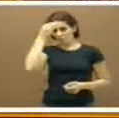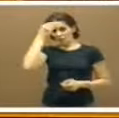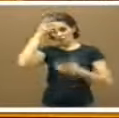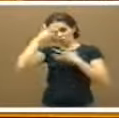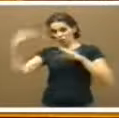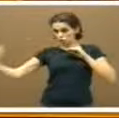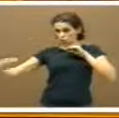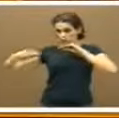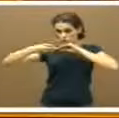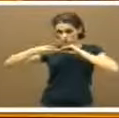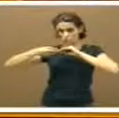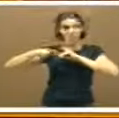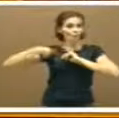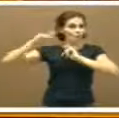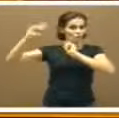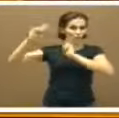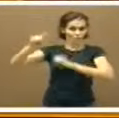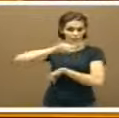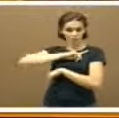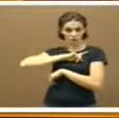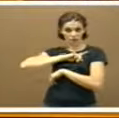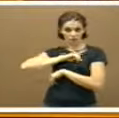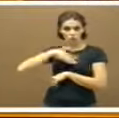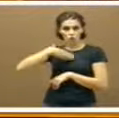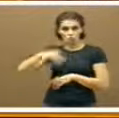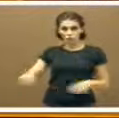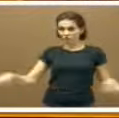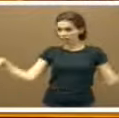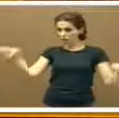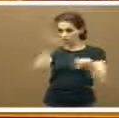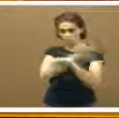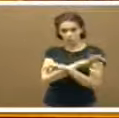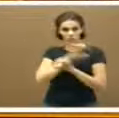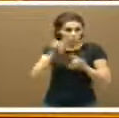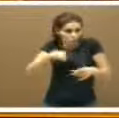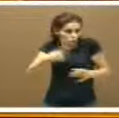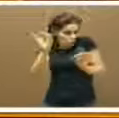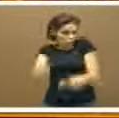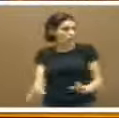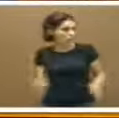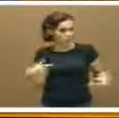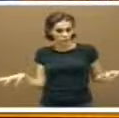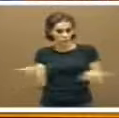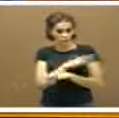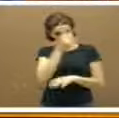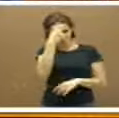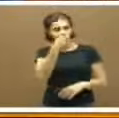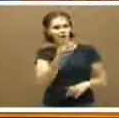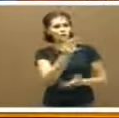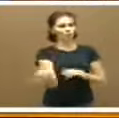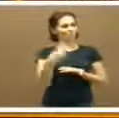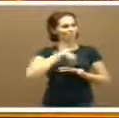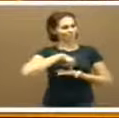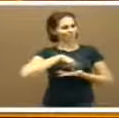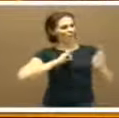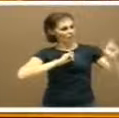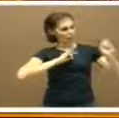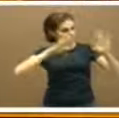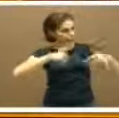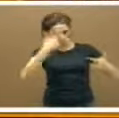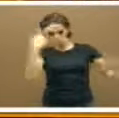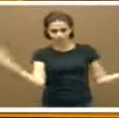que nos iban a felicitar, se hubiese equivocado de pleno como así me he equivocado yo. Y se hubiese equivocado